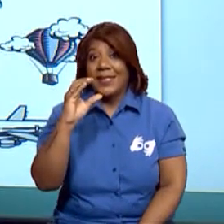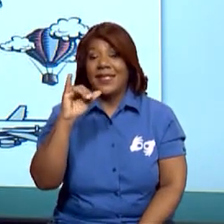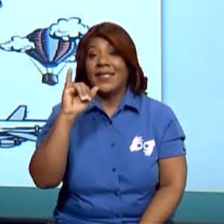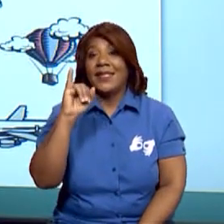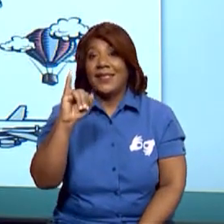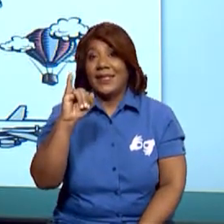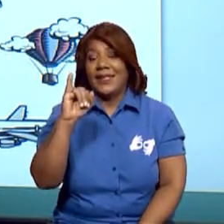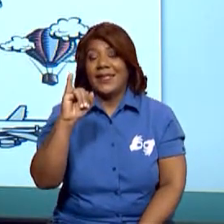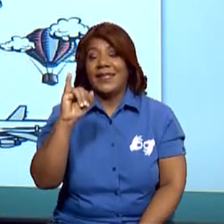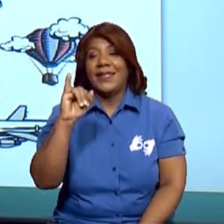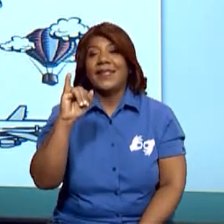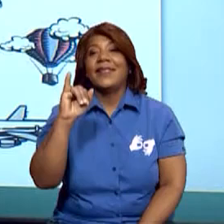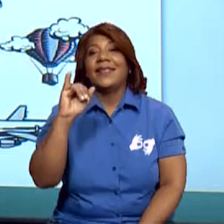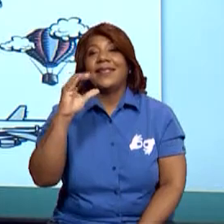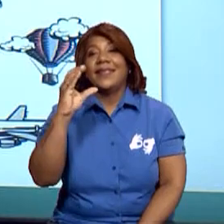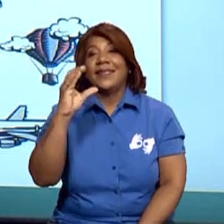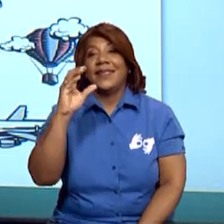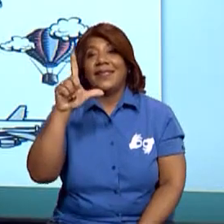C.